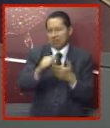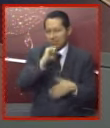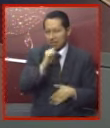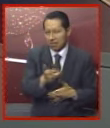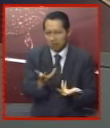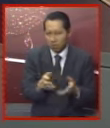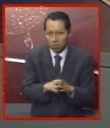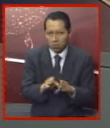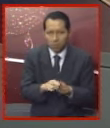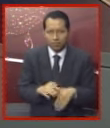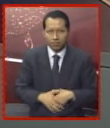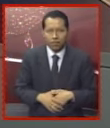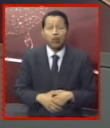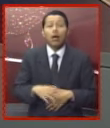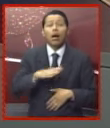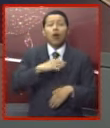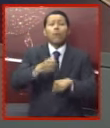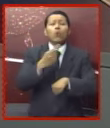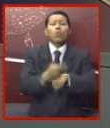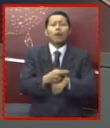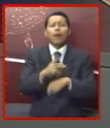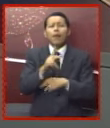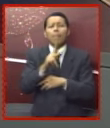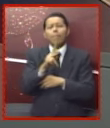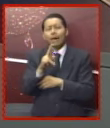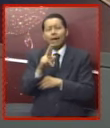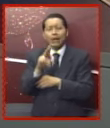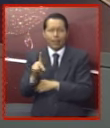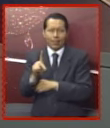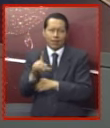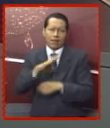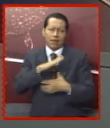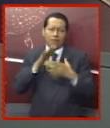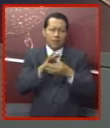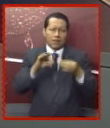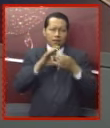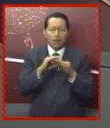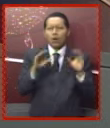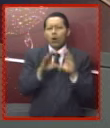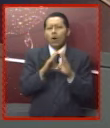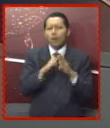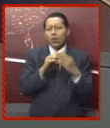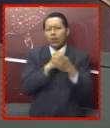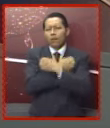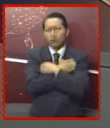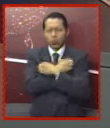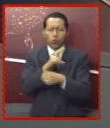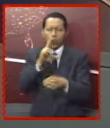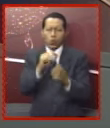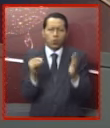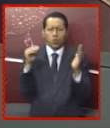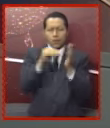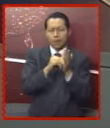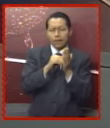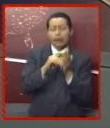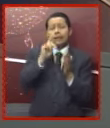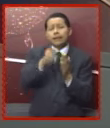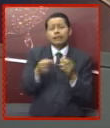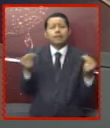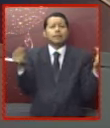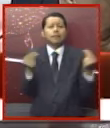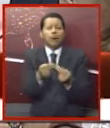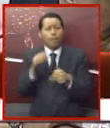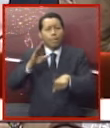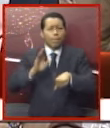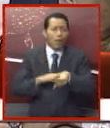En su oportunidad, el Partido de la Revolución Democrática indicó que el modelo educativo deseado no se asume en el documento y requiere un entorno favorable donde